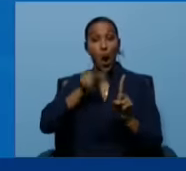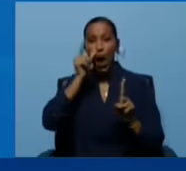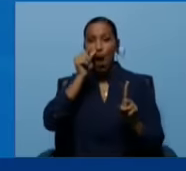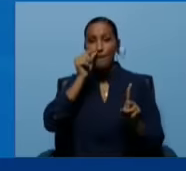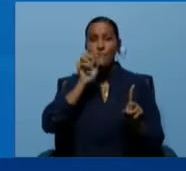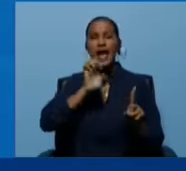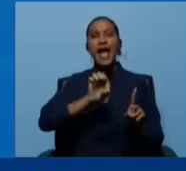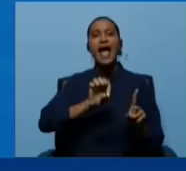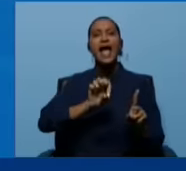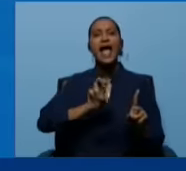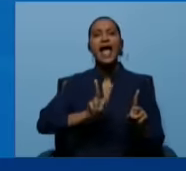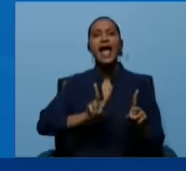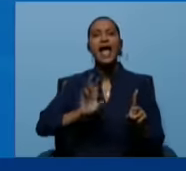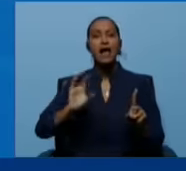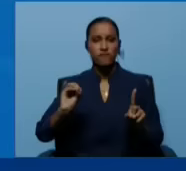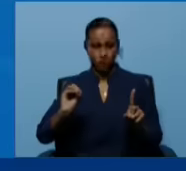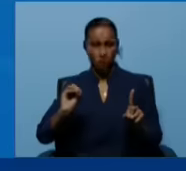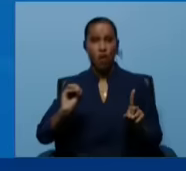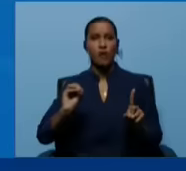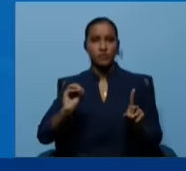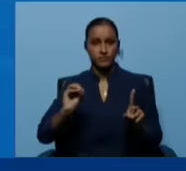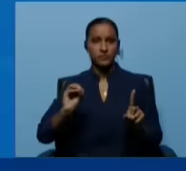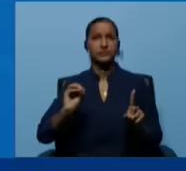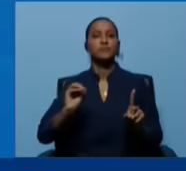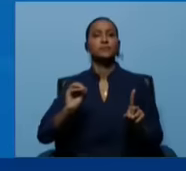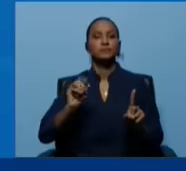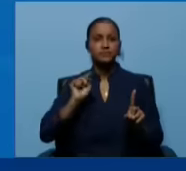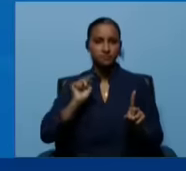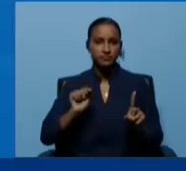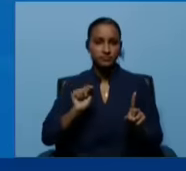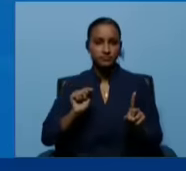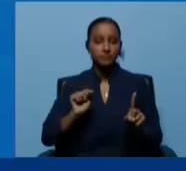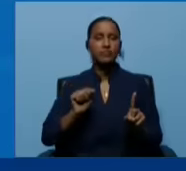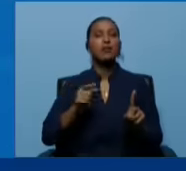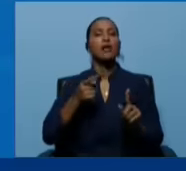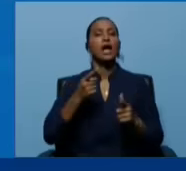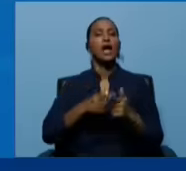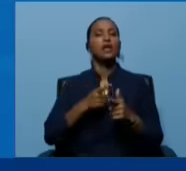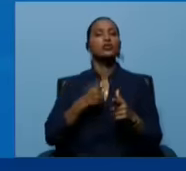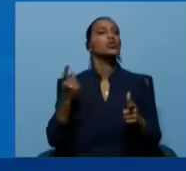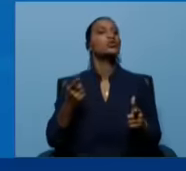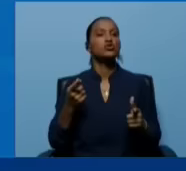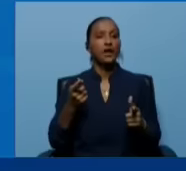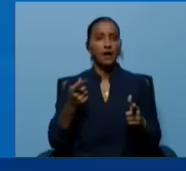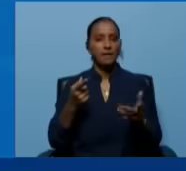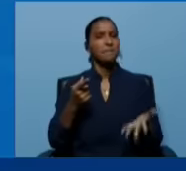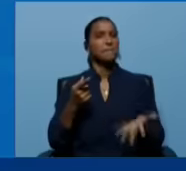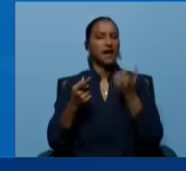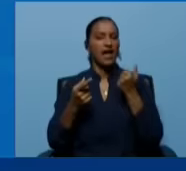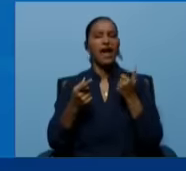asalta con una pistola y te dice, me das todo o te disparo la cabeza, algo así.